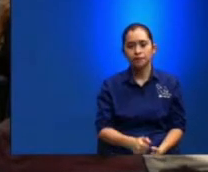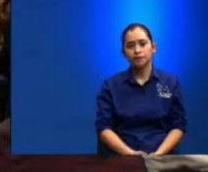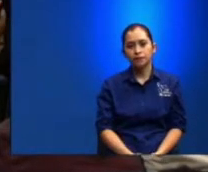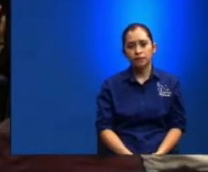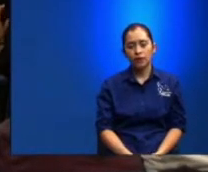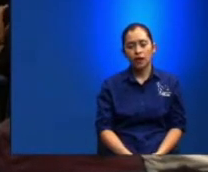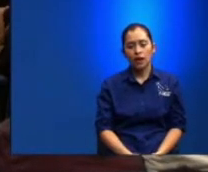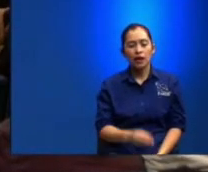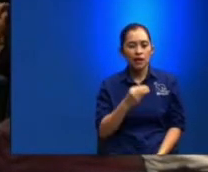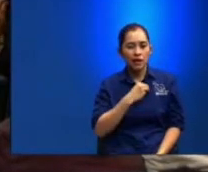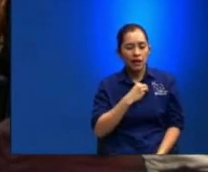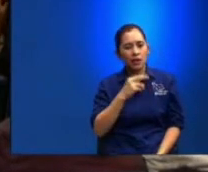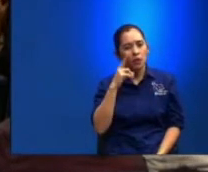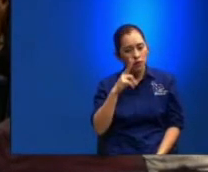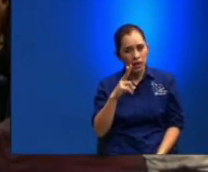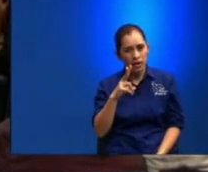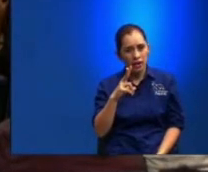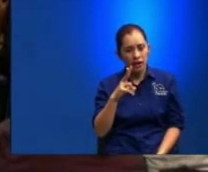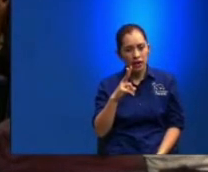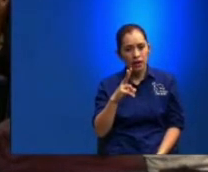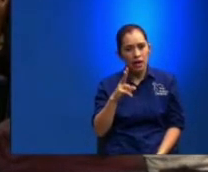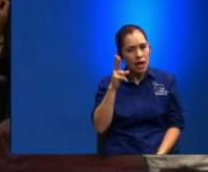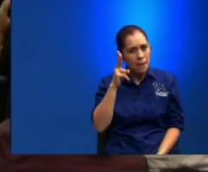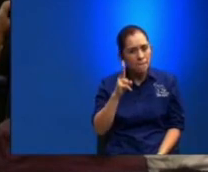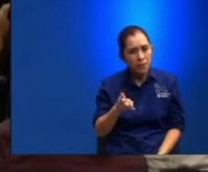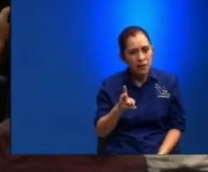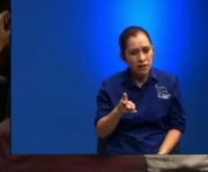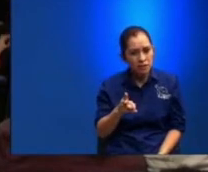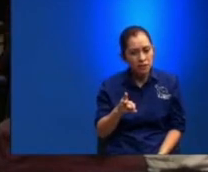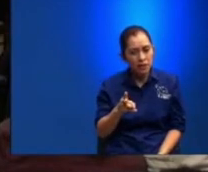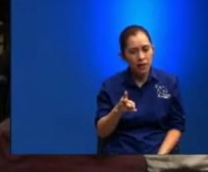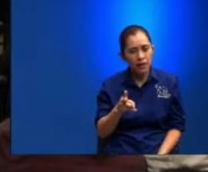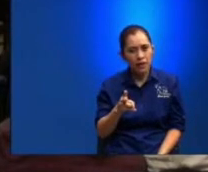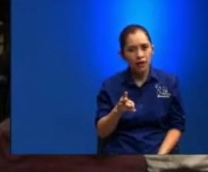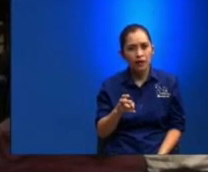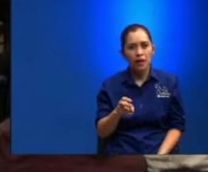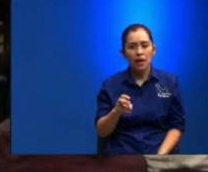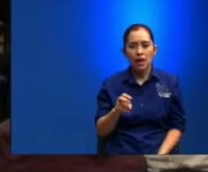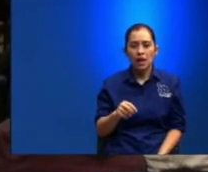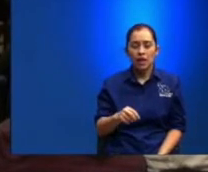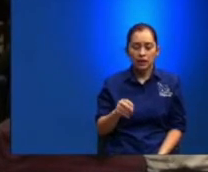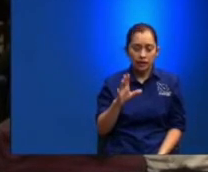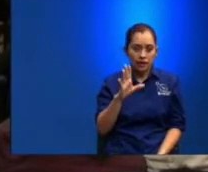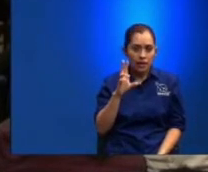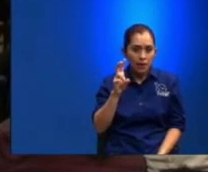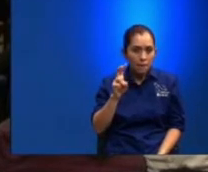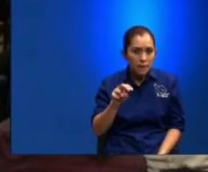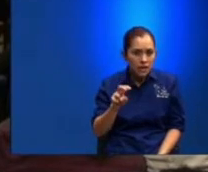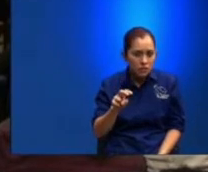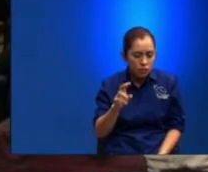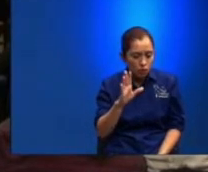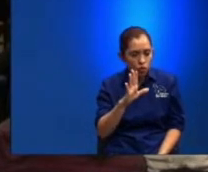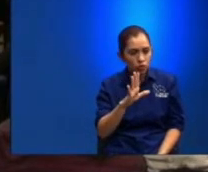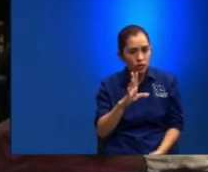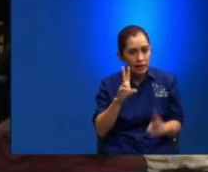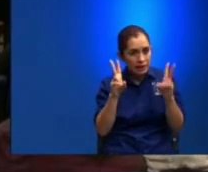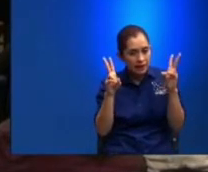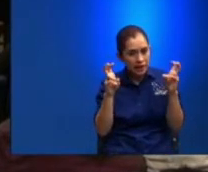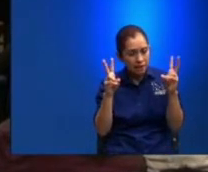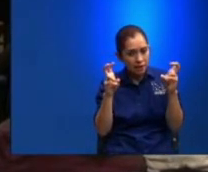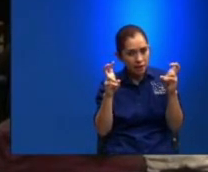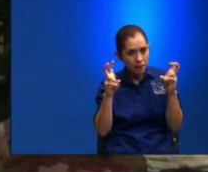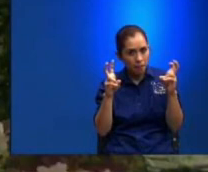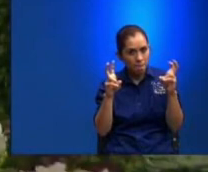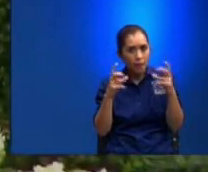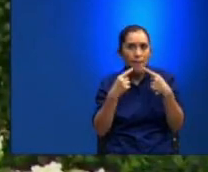desde otro desde otro ángulo y podamos ser más enriquecidos y usted tenga tiempo de averiguar por usted mismo